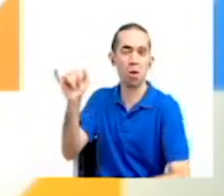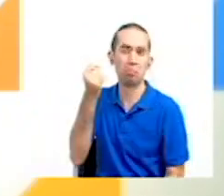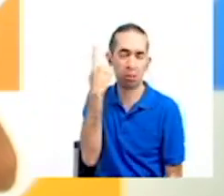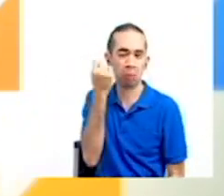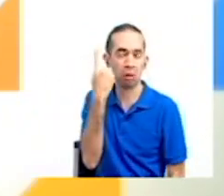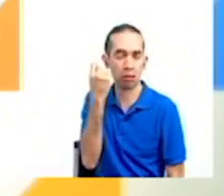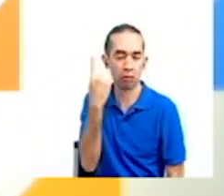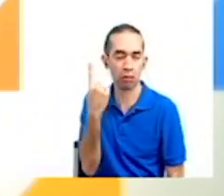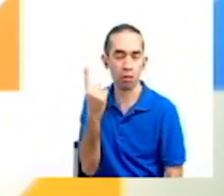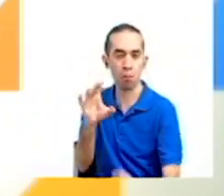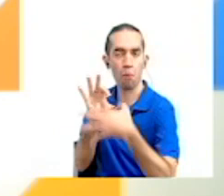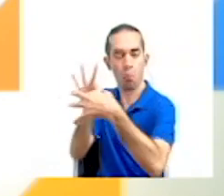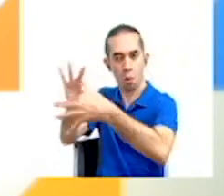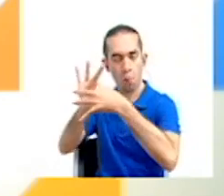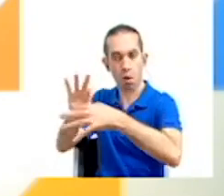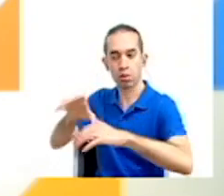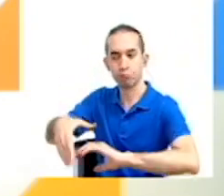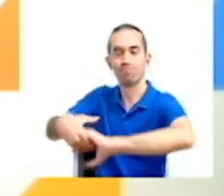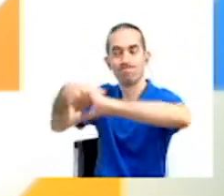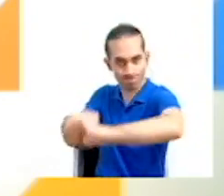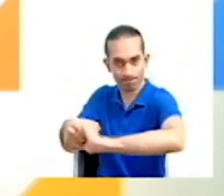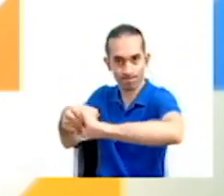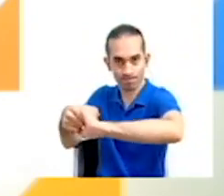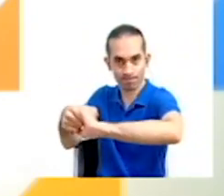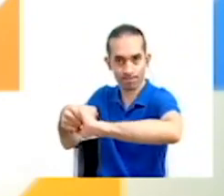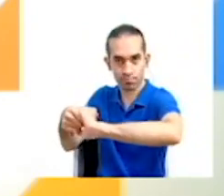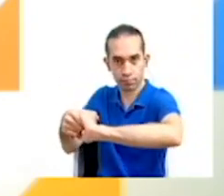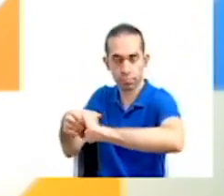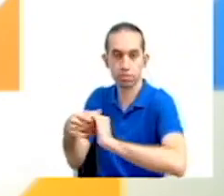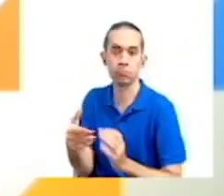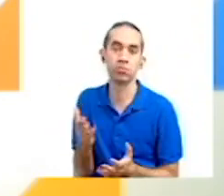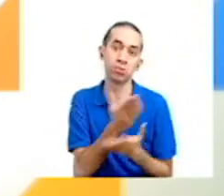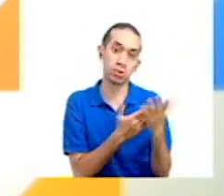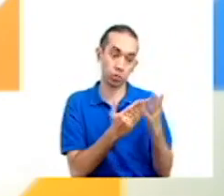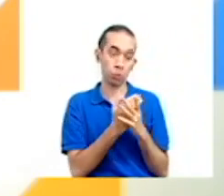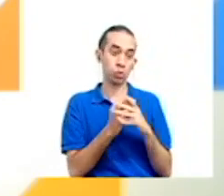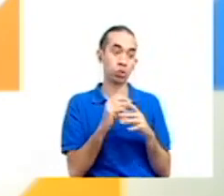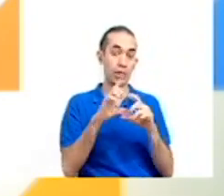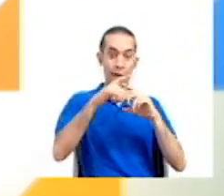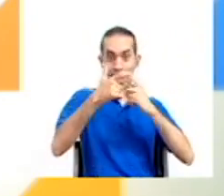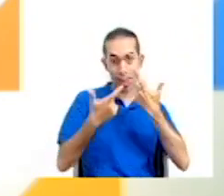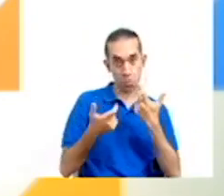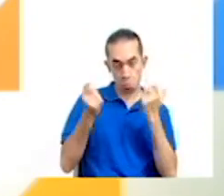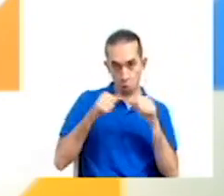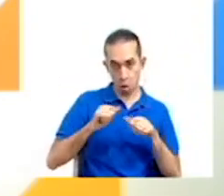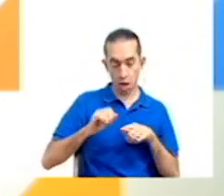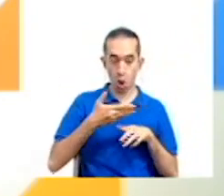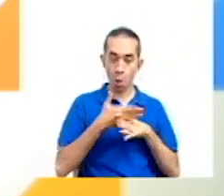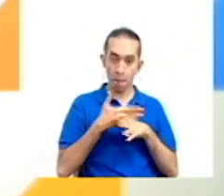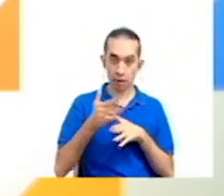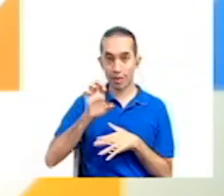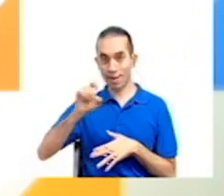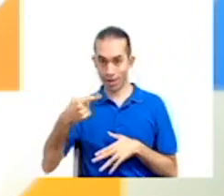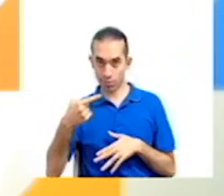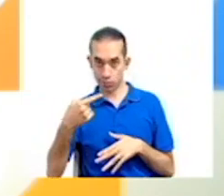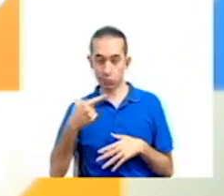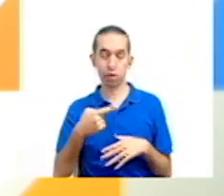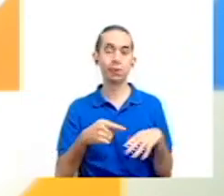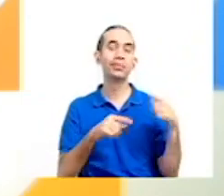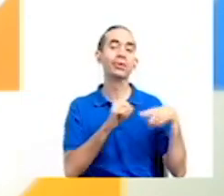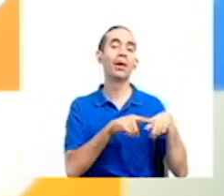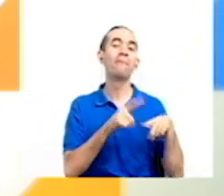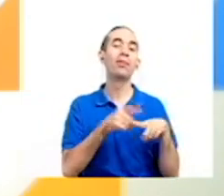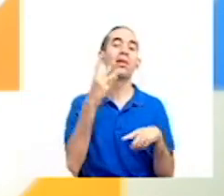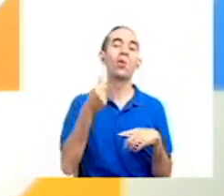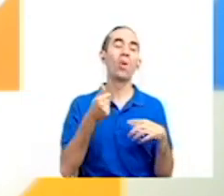la idea. Entonces, hay átomos que tienen diferentes números de electrones que pueden compartir. Entonces, dependiendo de la cantidad